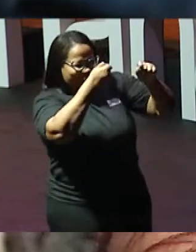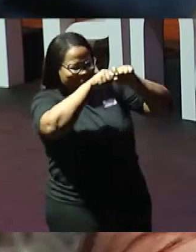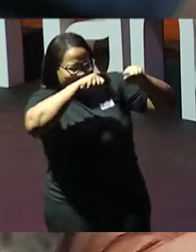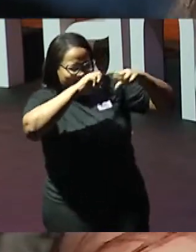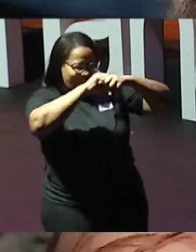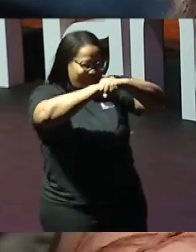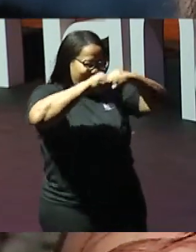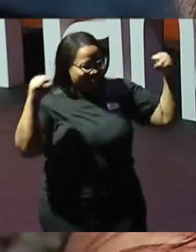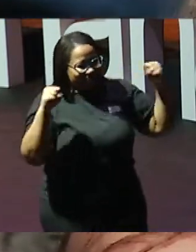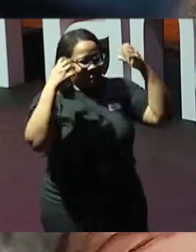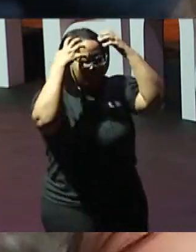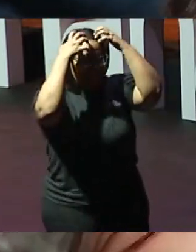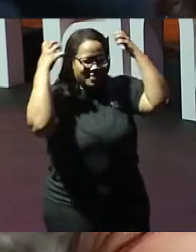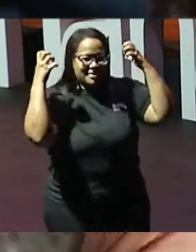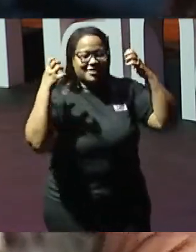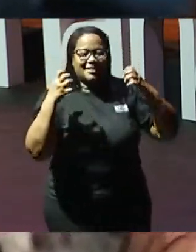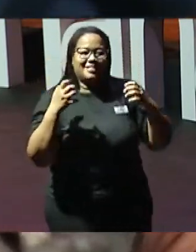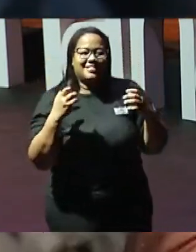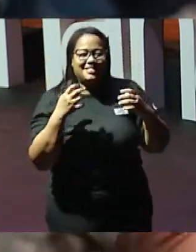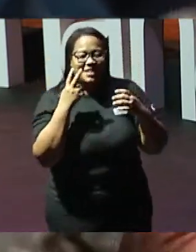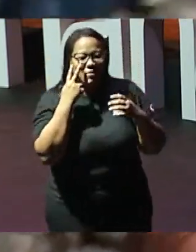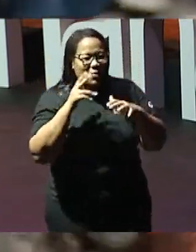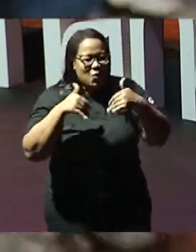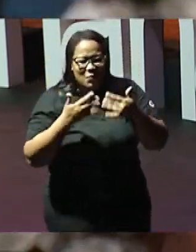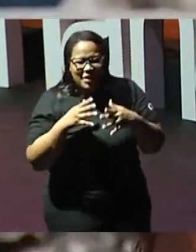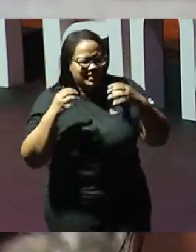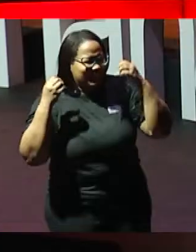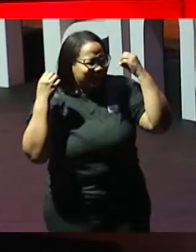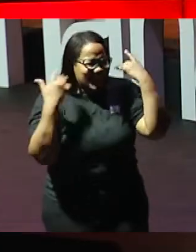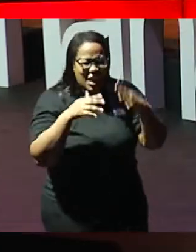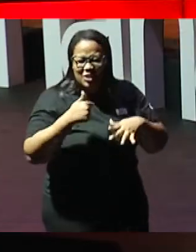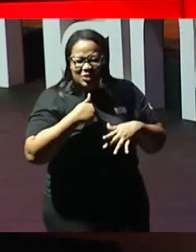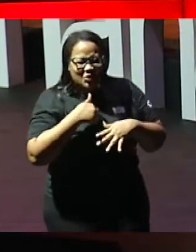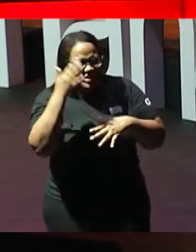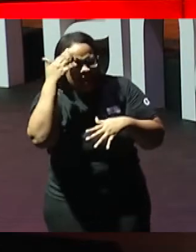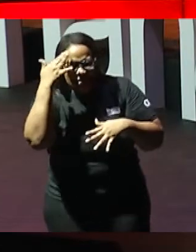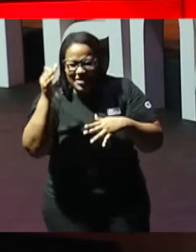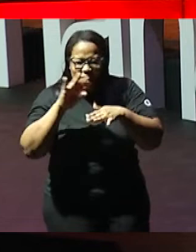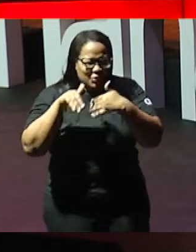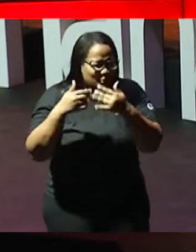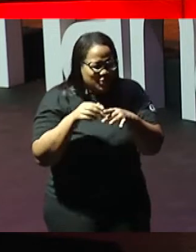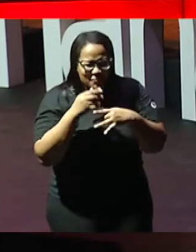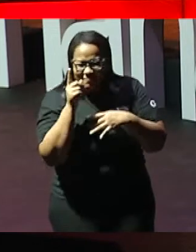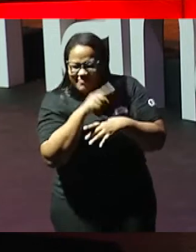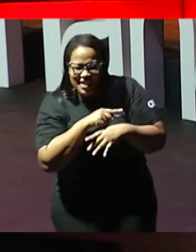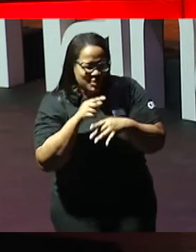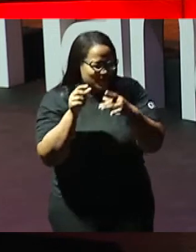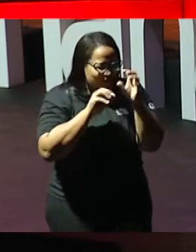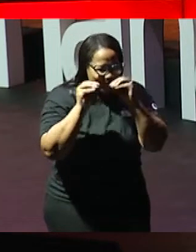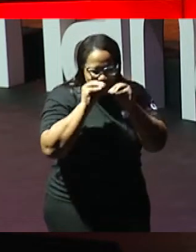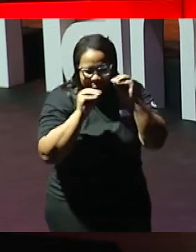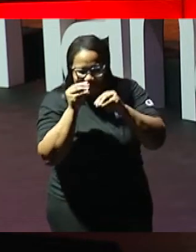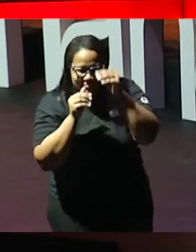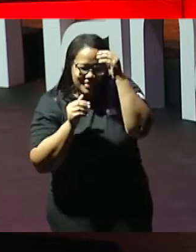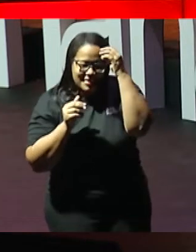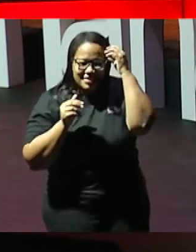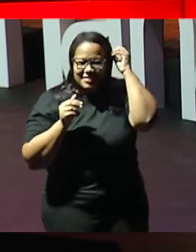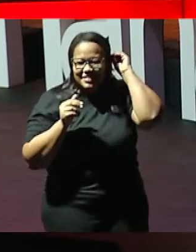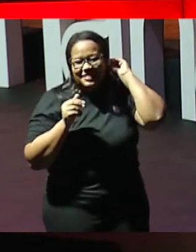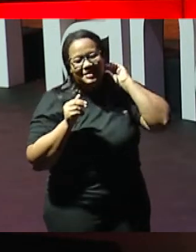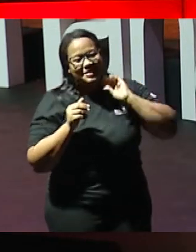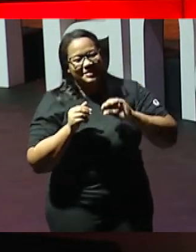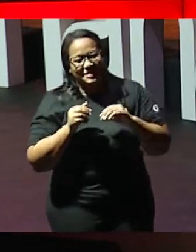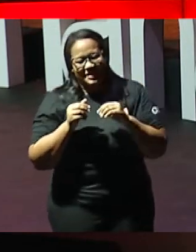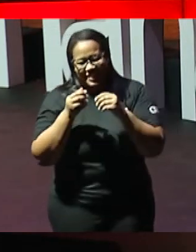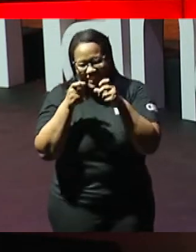le tapó la cabeza y veo dos motor yo dijo yo sabía era esos motores sacó un motor ya el mismo algo la bocina del carro y mamá